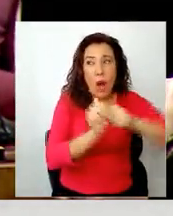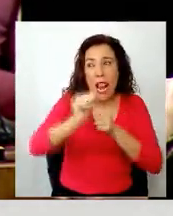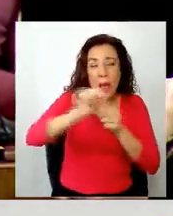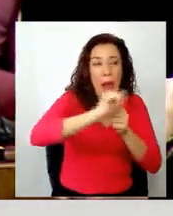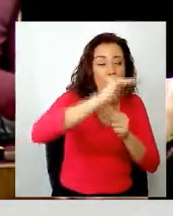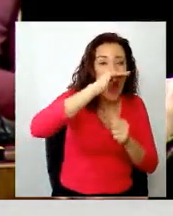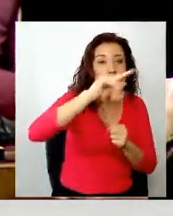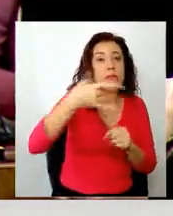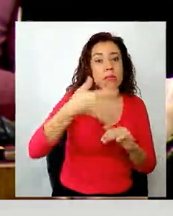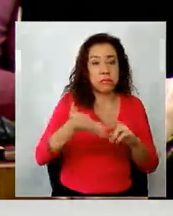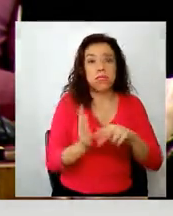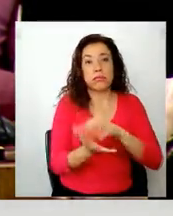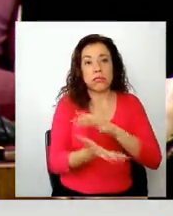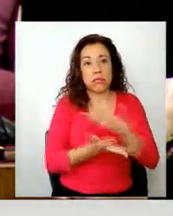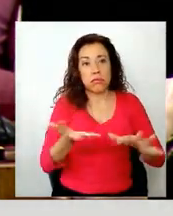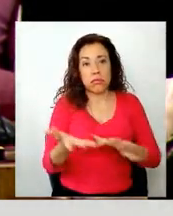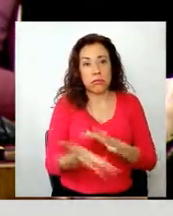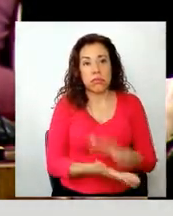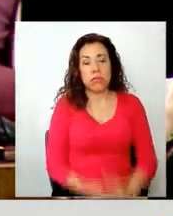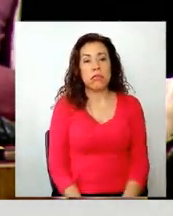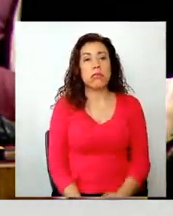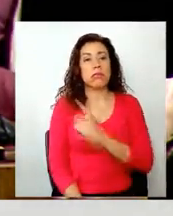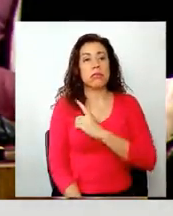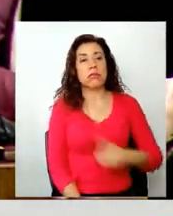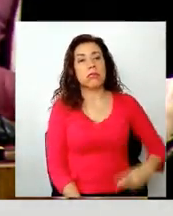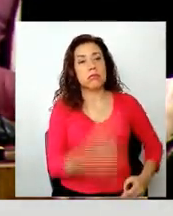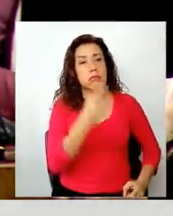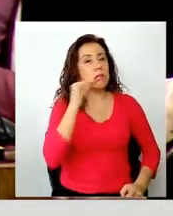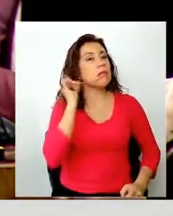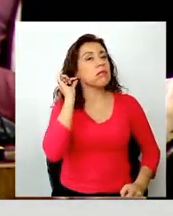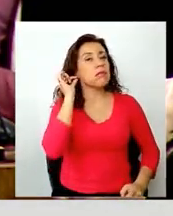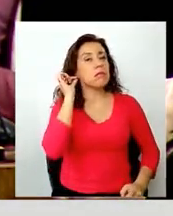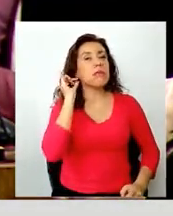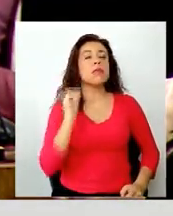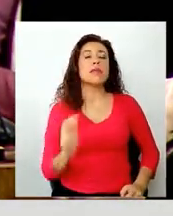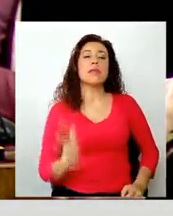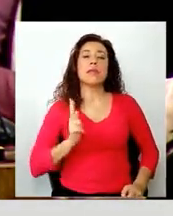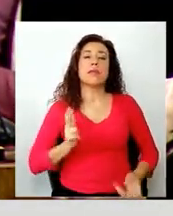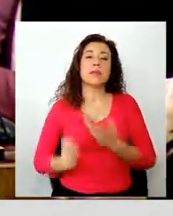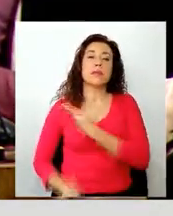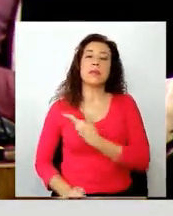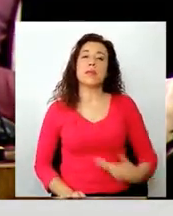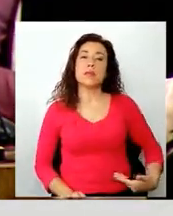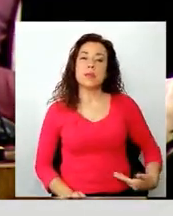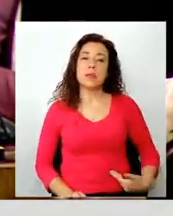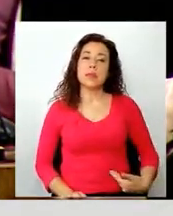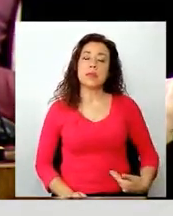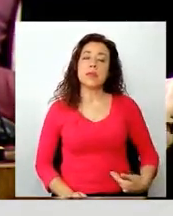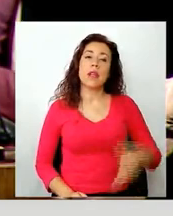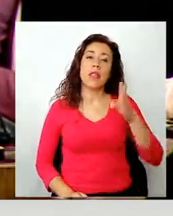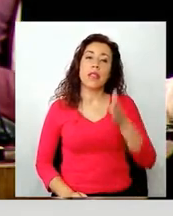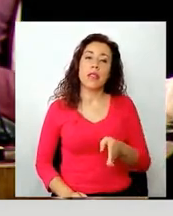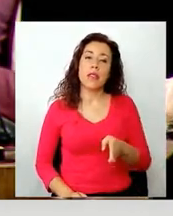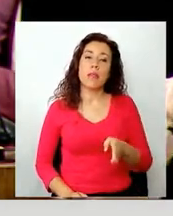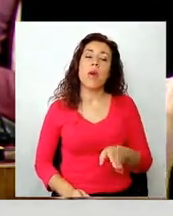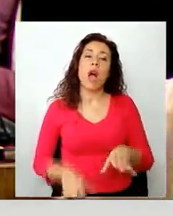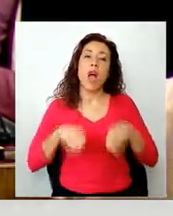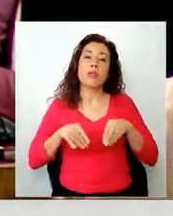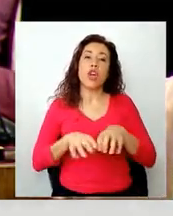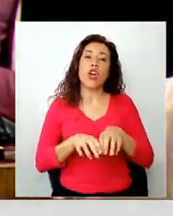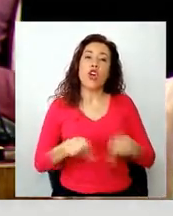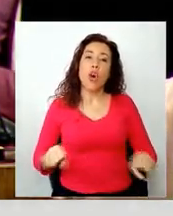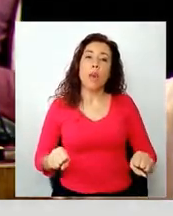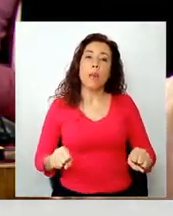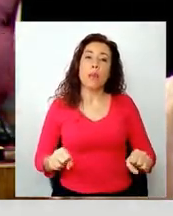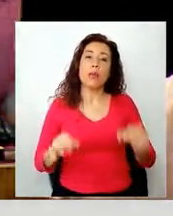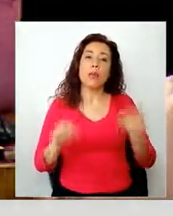Así que diputados diputadas por su intermedio señor presidente debemos hoy día adquirir un compromiso irrestricto por el bien